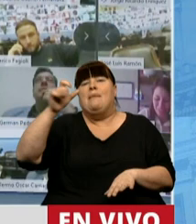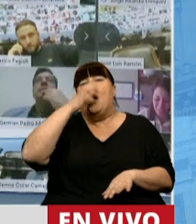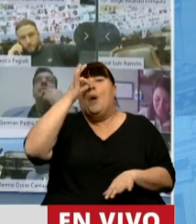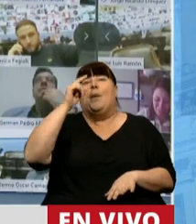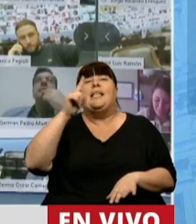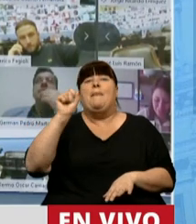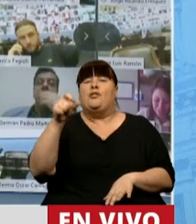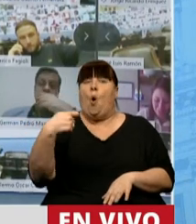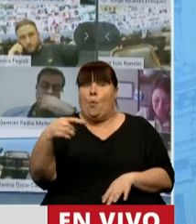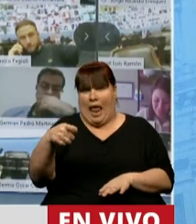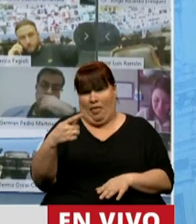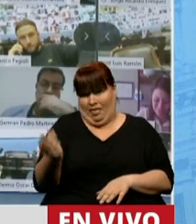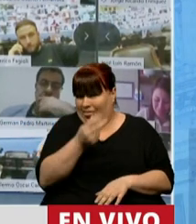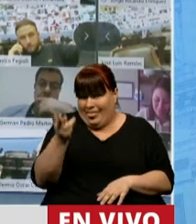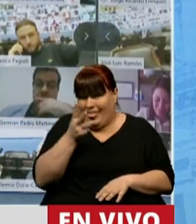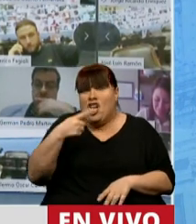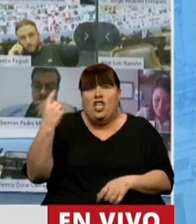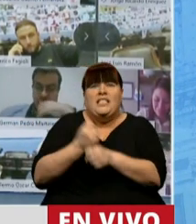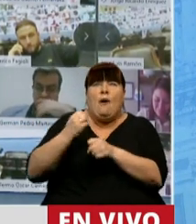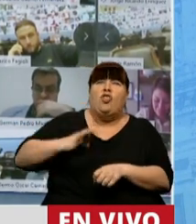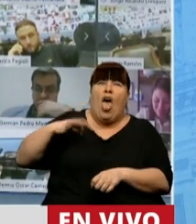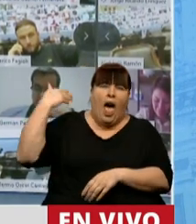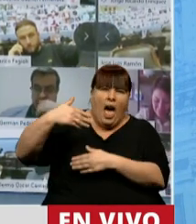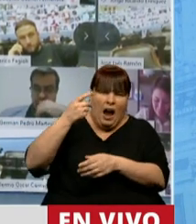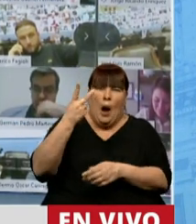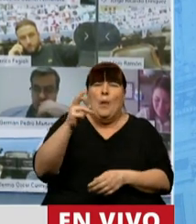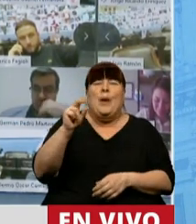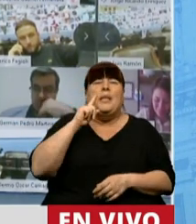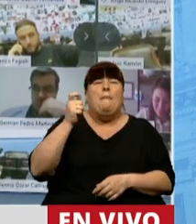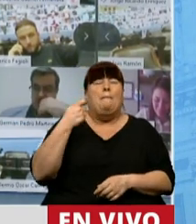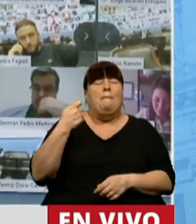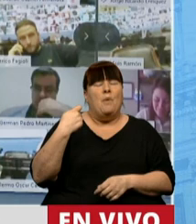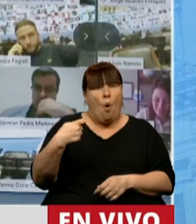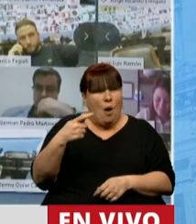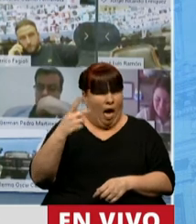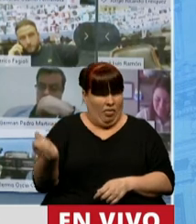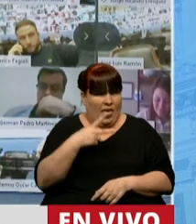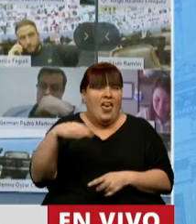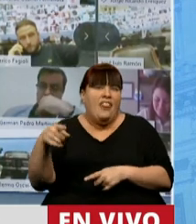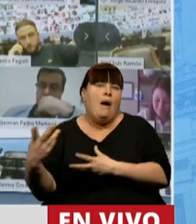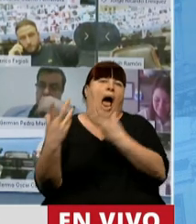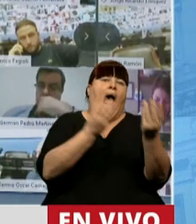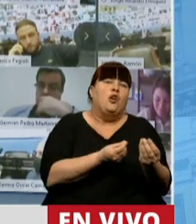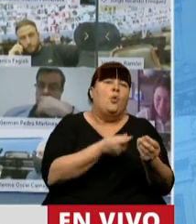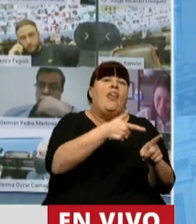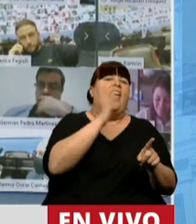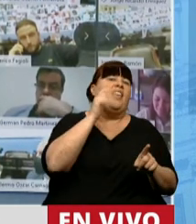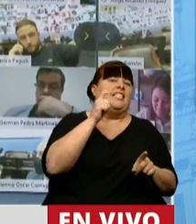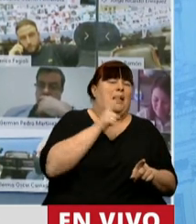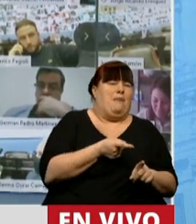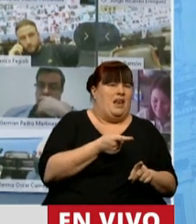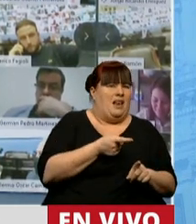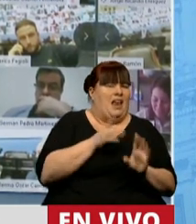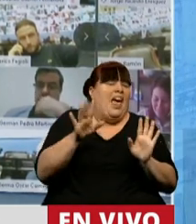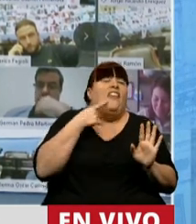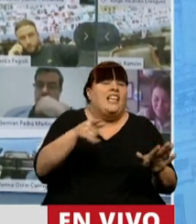sea 20,000 pesos de jubilación una miseria para quienes trabajaron toda su vida 20,000 pes de jubilación tiene que ser solidario con el que este cobra 16,000